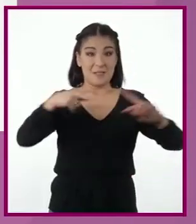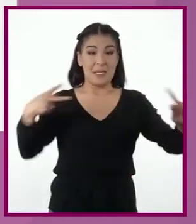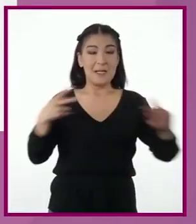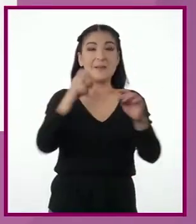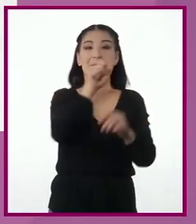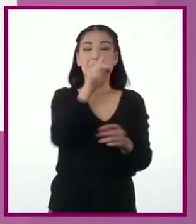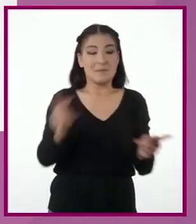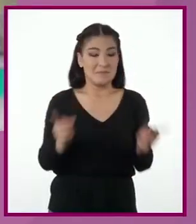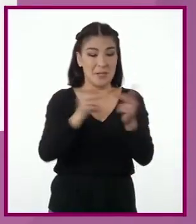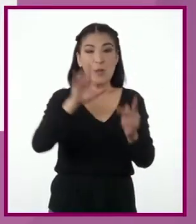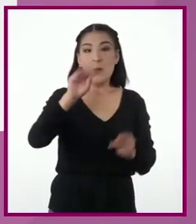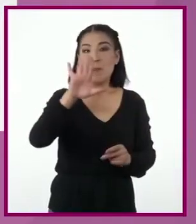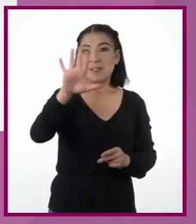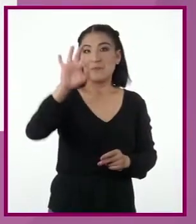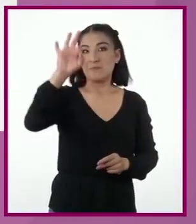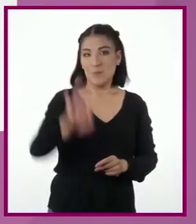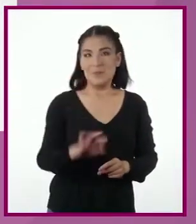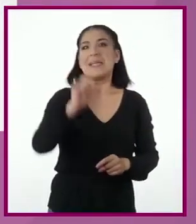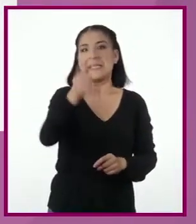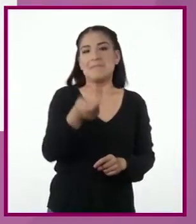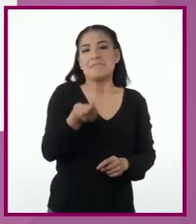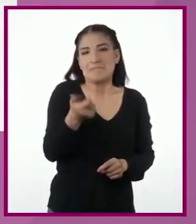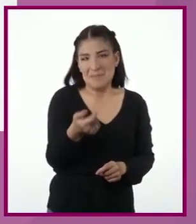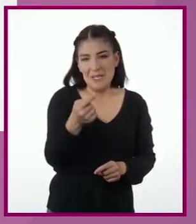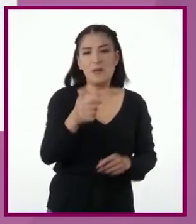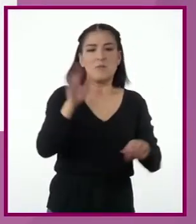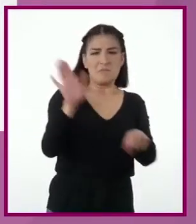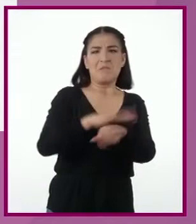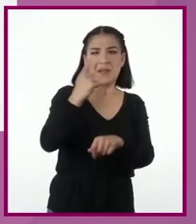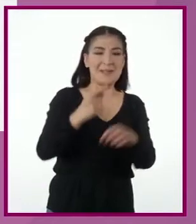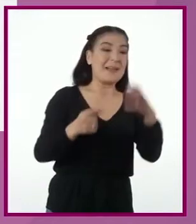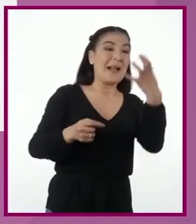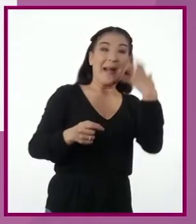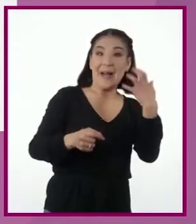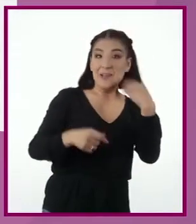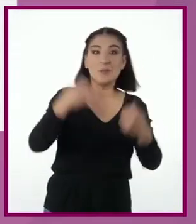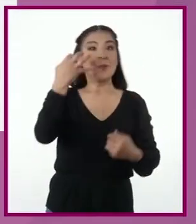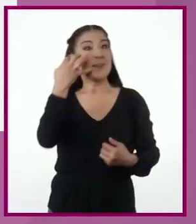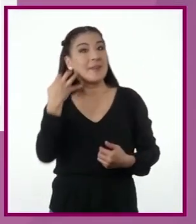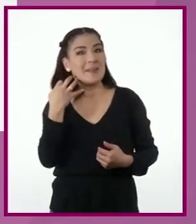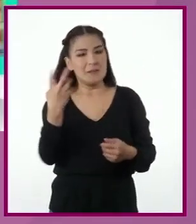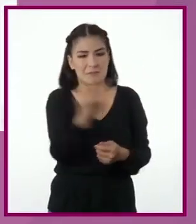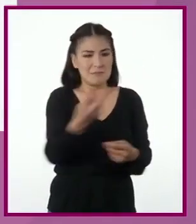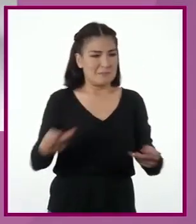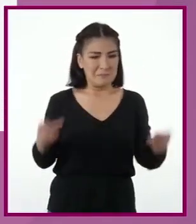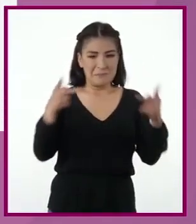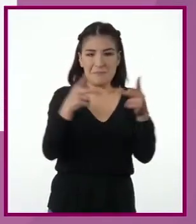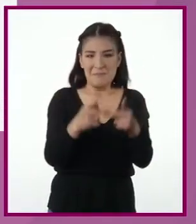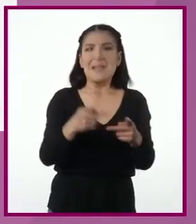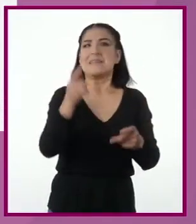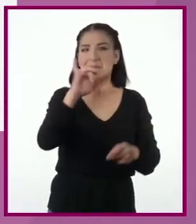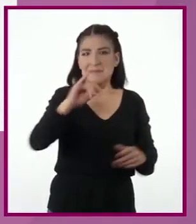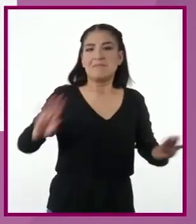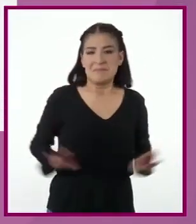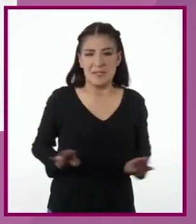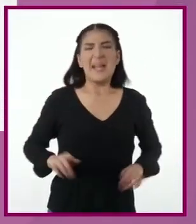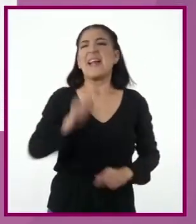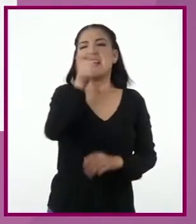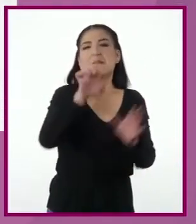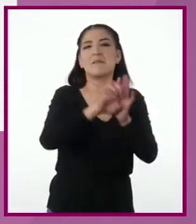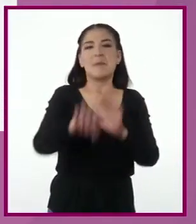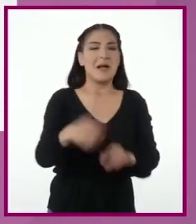95% de similitud. Asimismo, los tigres y los gatos domésticos comparten muchas características. Por ejemplo,